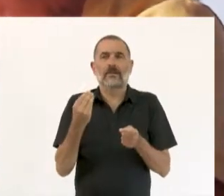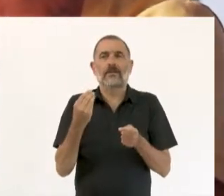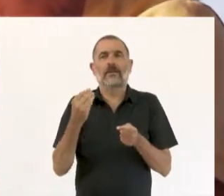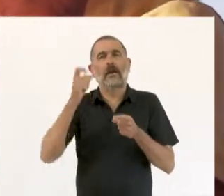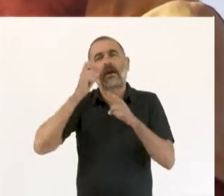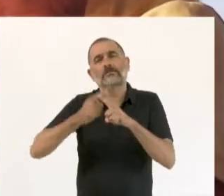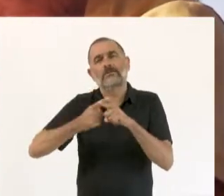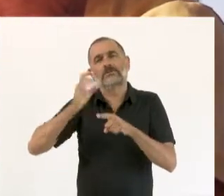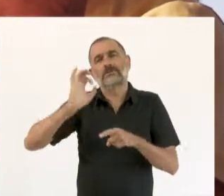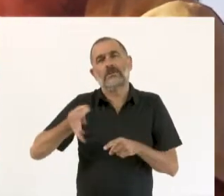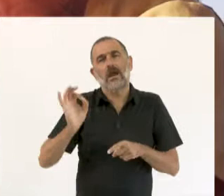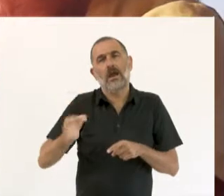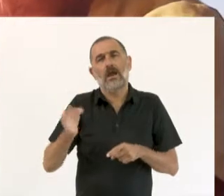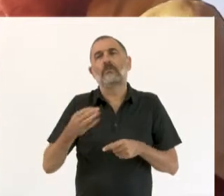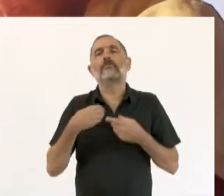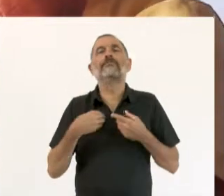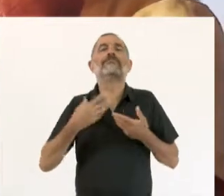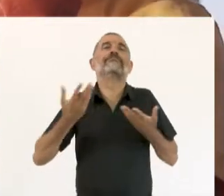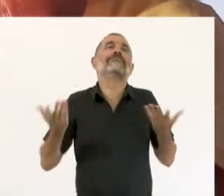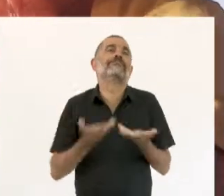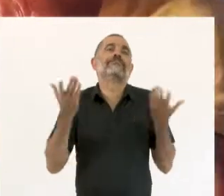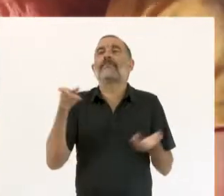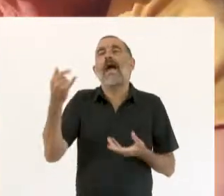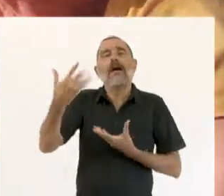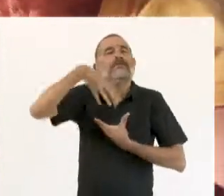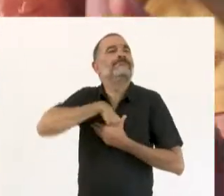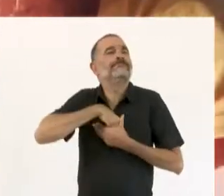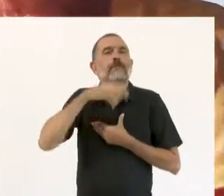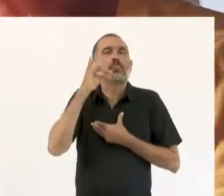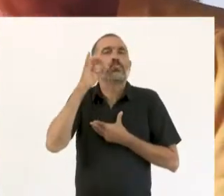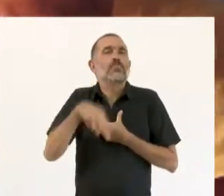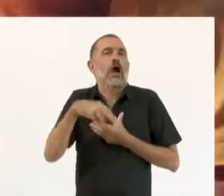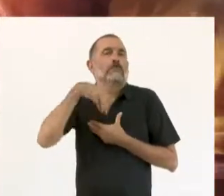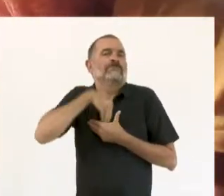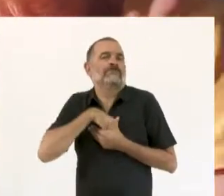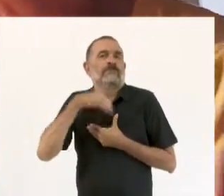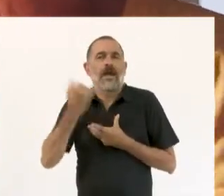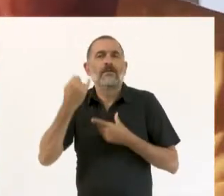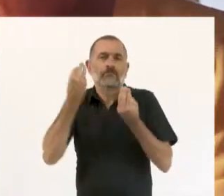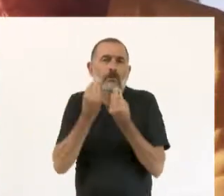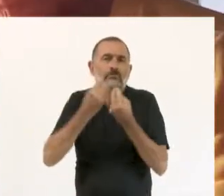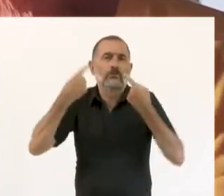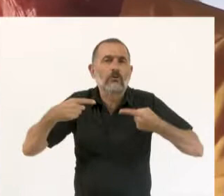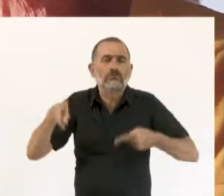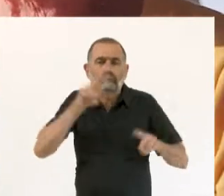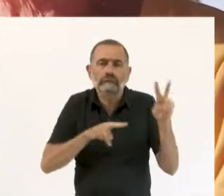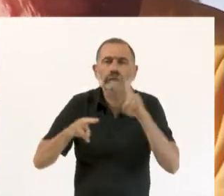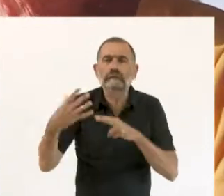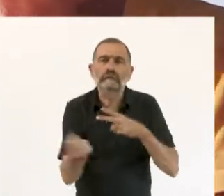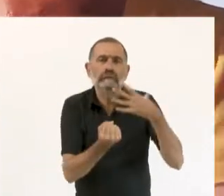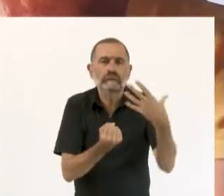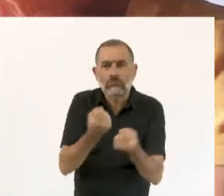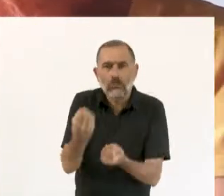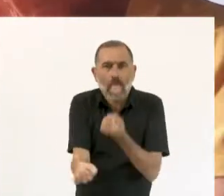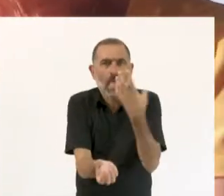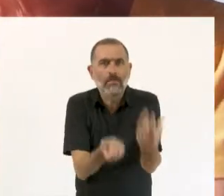qué tiene, qué don tiene, que entre la multitud de cositas desparramadas por la costa,